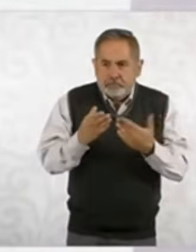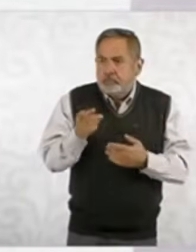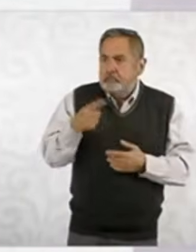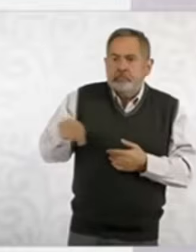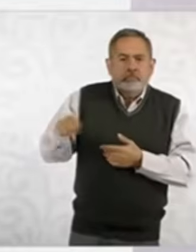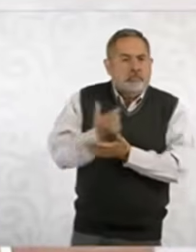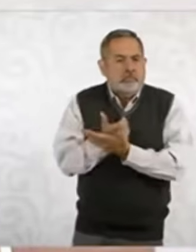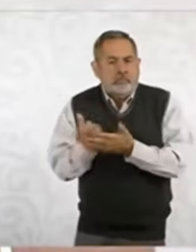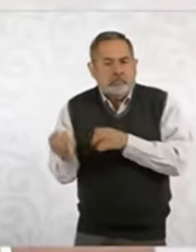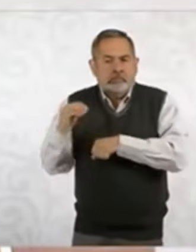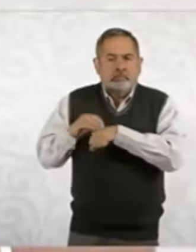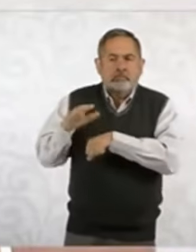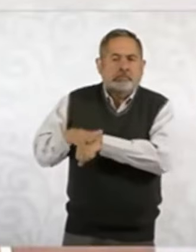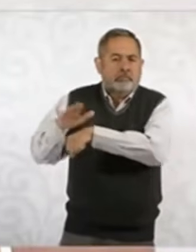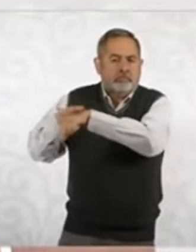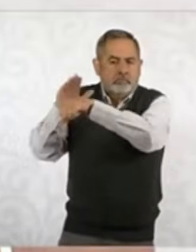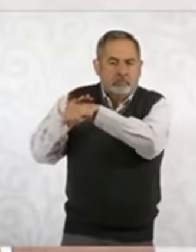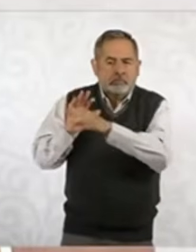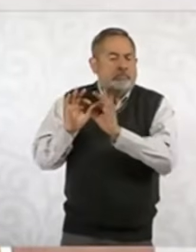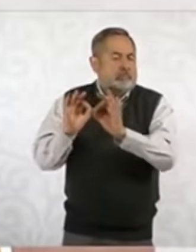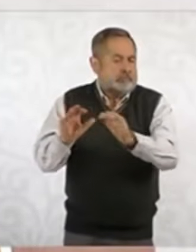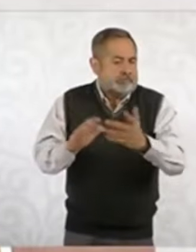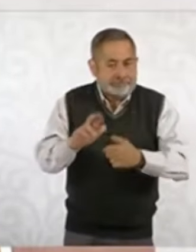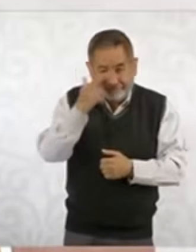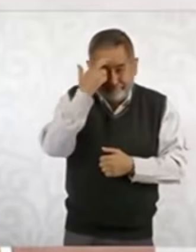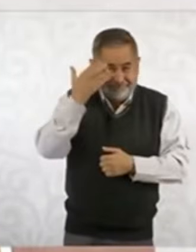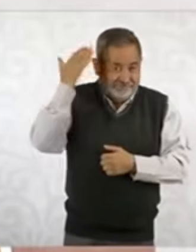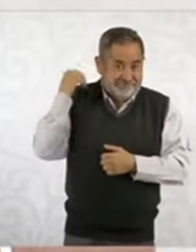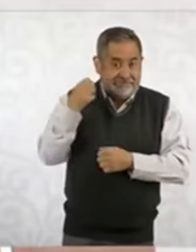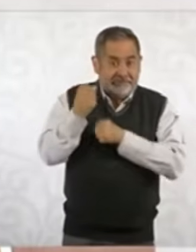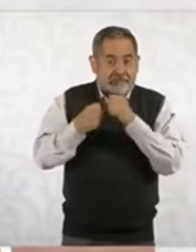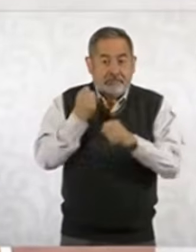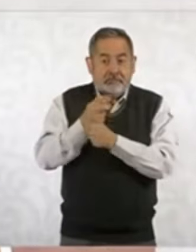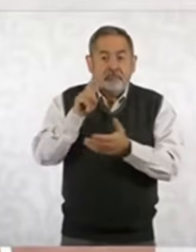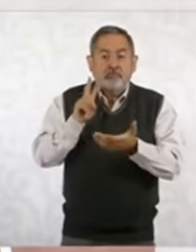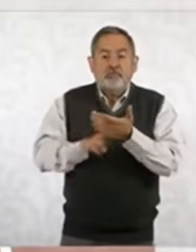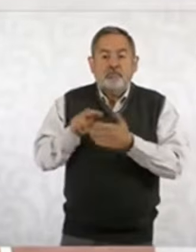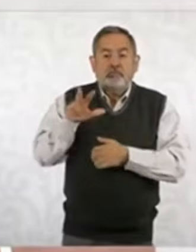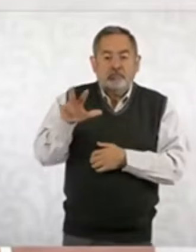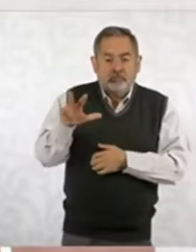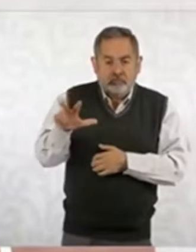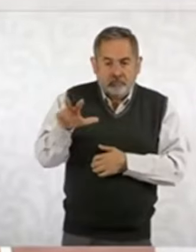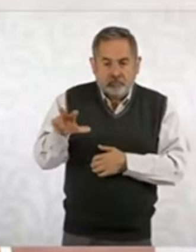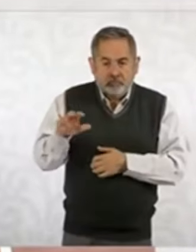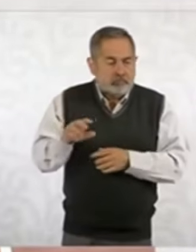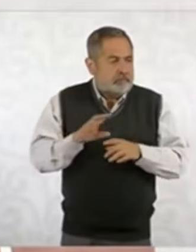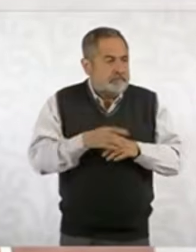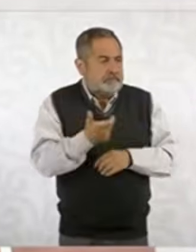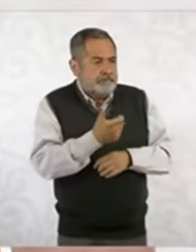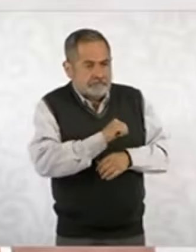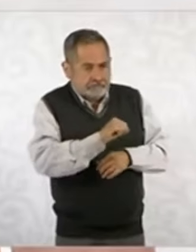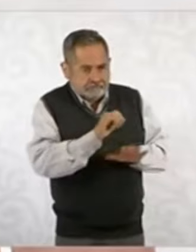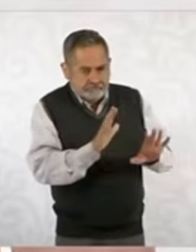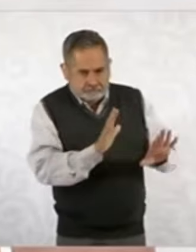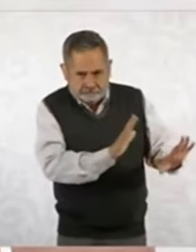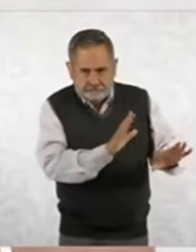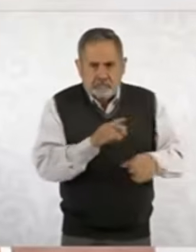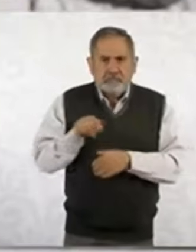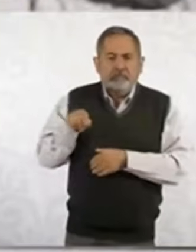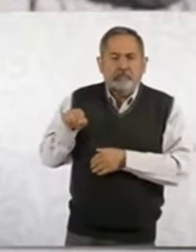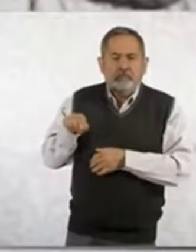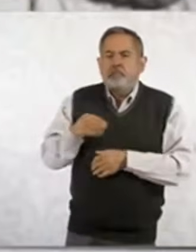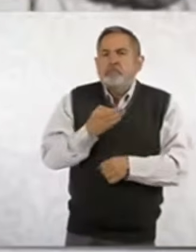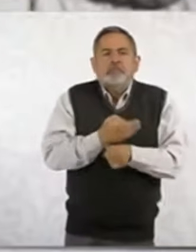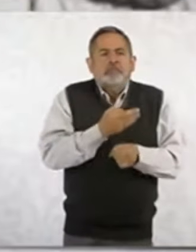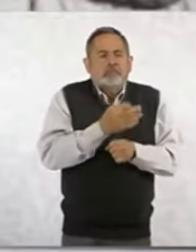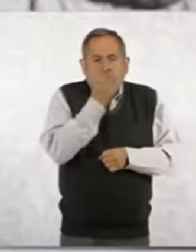mínimo. Se recuerdan que en 2018, sin considerar inflación, que hoy es de